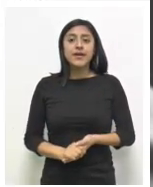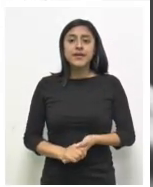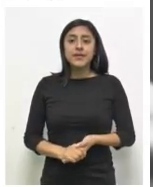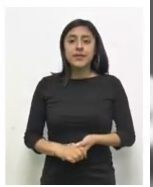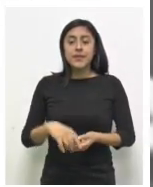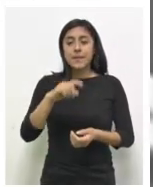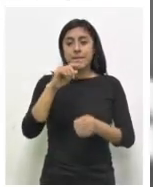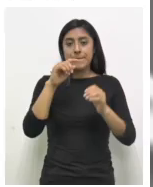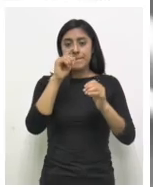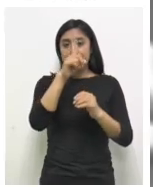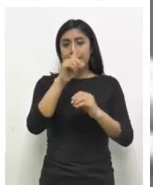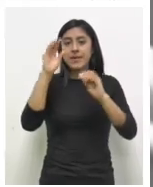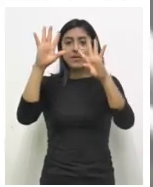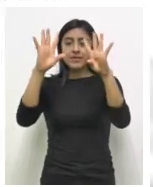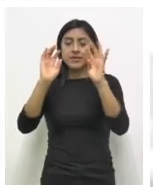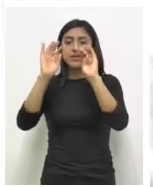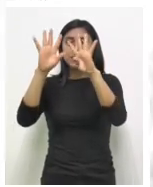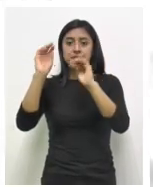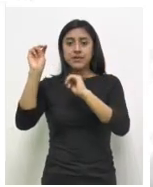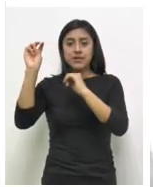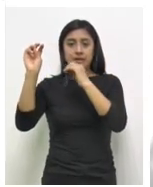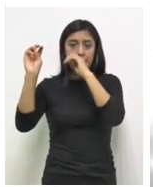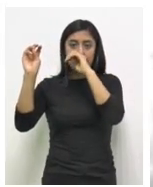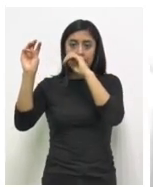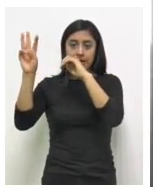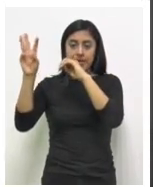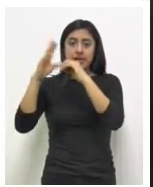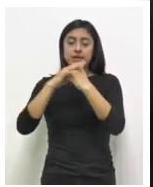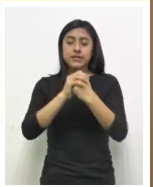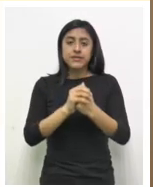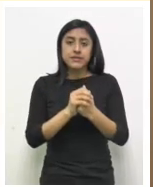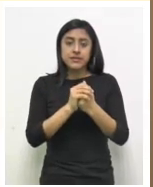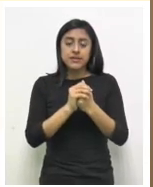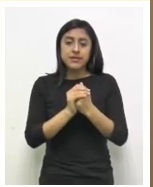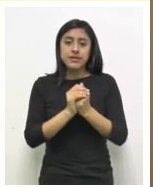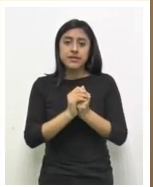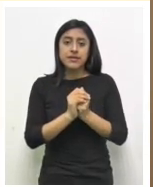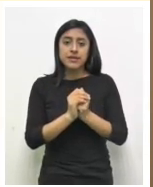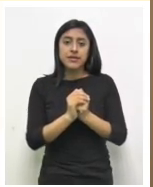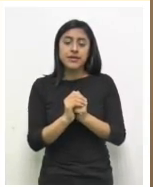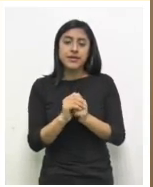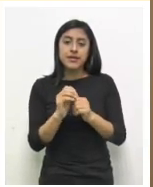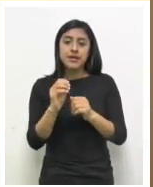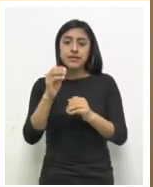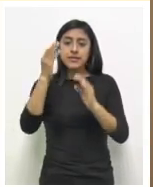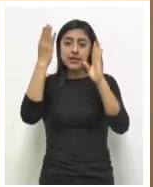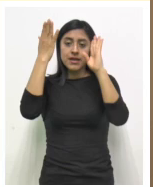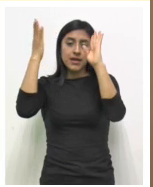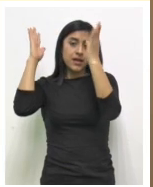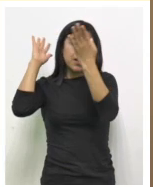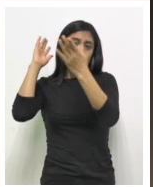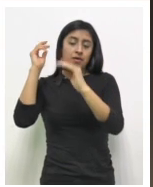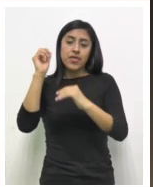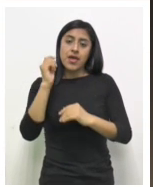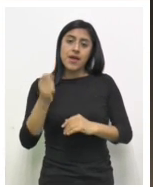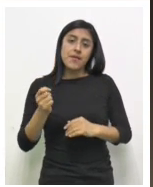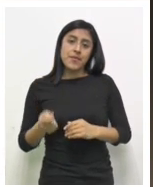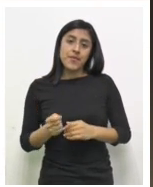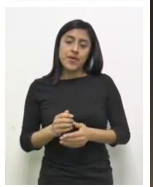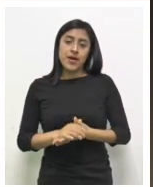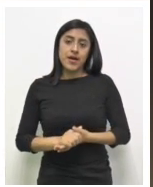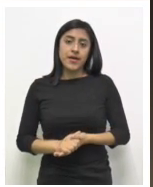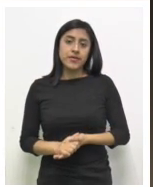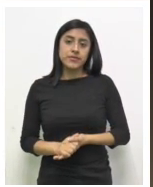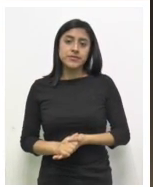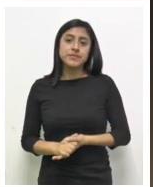y dramaturgo para que sus estudiantes montaran sus obras. Fue uno de los jóvenes líderes más representativos que luchó contra